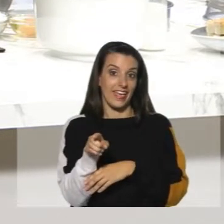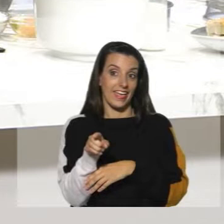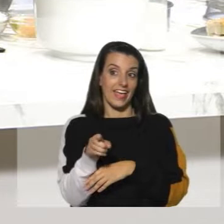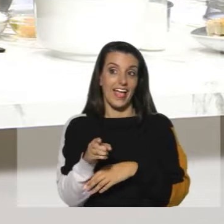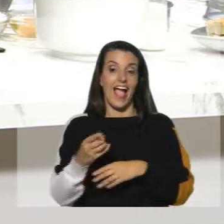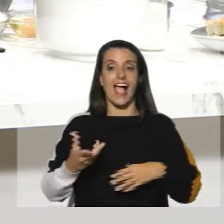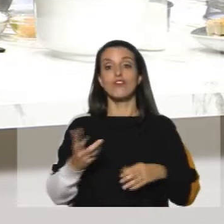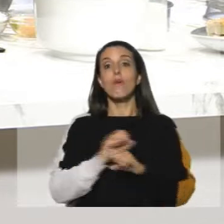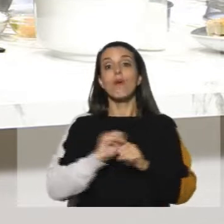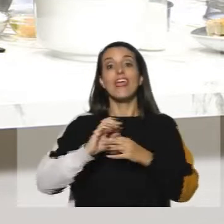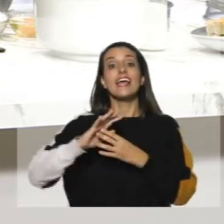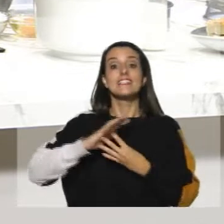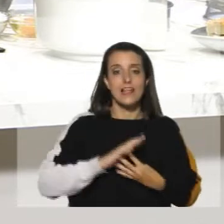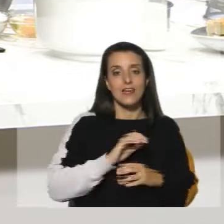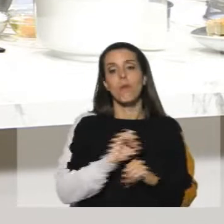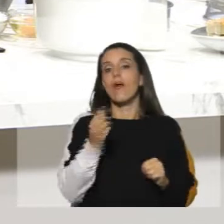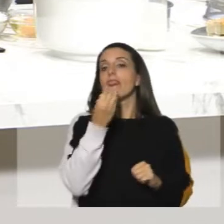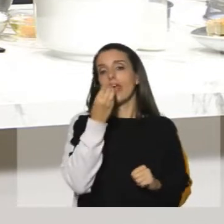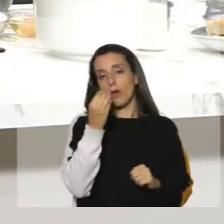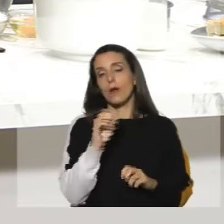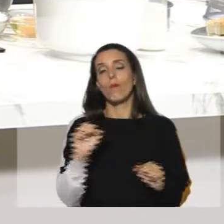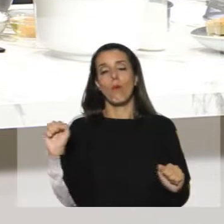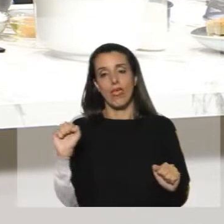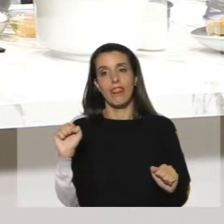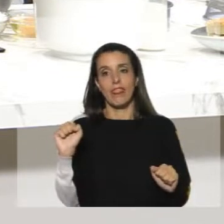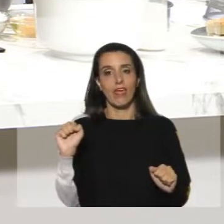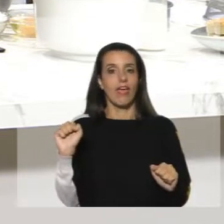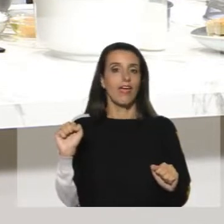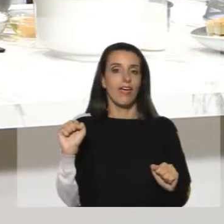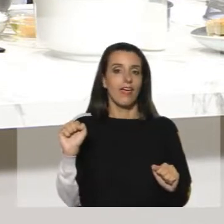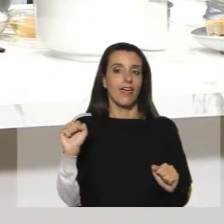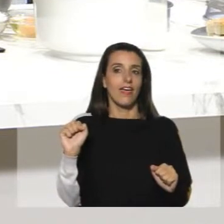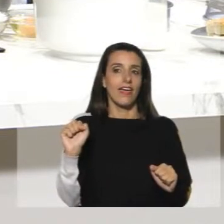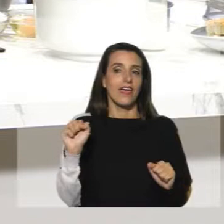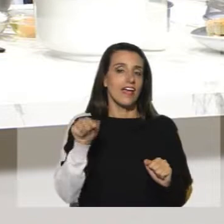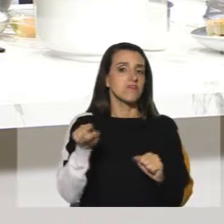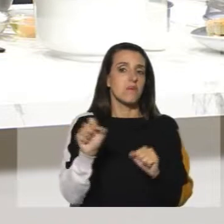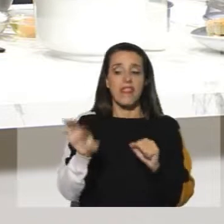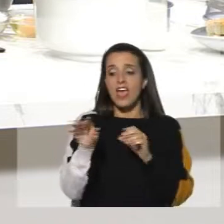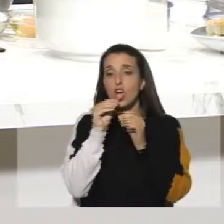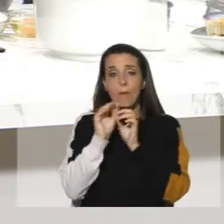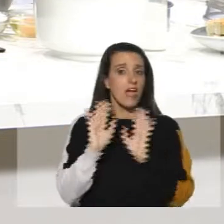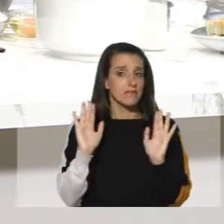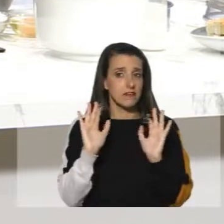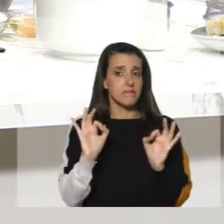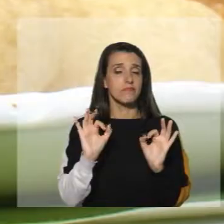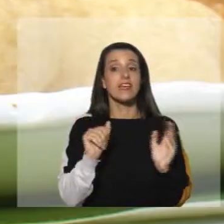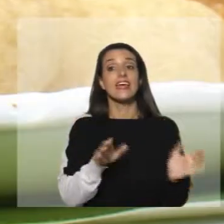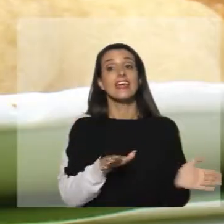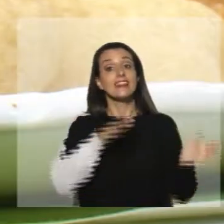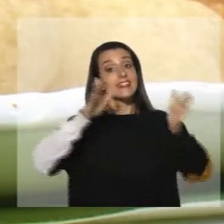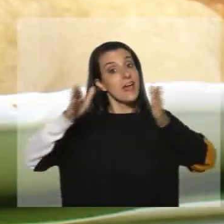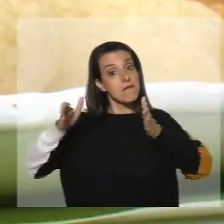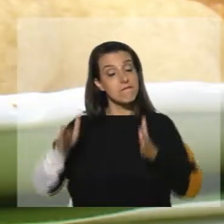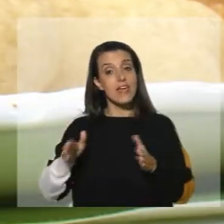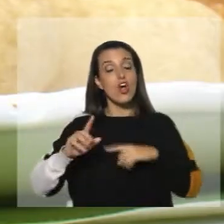aptos para celíacos. Entonces, cuando tenemos también alguna opción de, me encanta. De en los cumpleaños de algún celíaco, tenemos esa opción que es bárbara. Y a su vez, vamos a